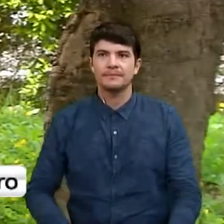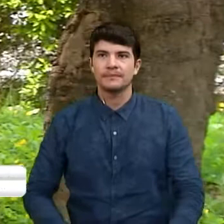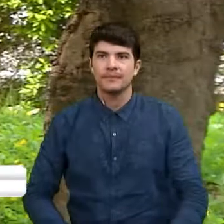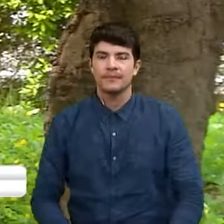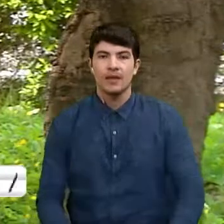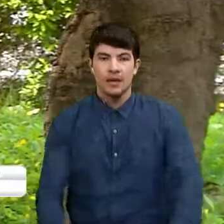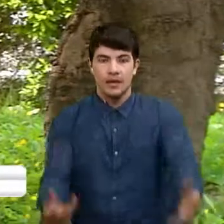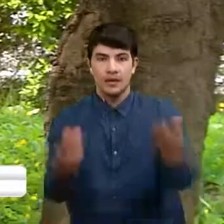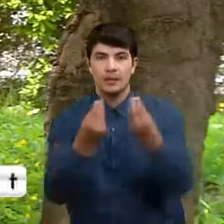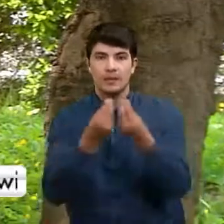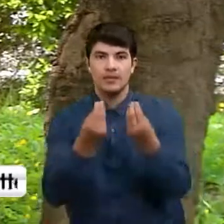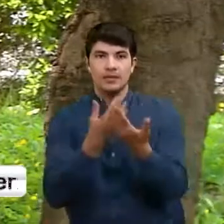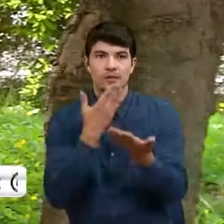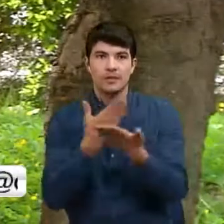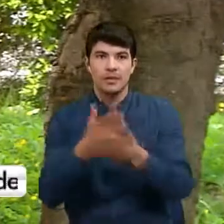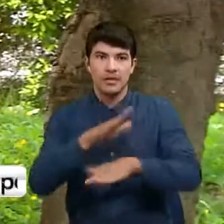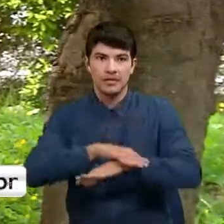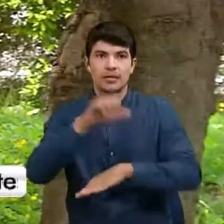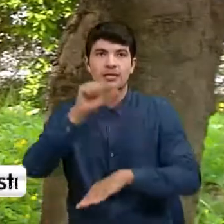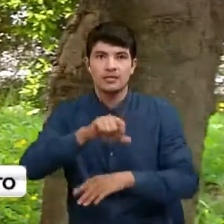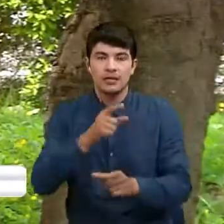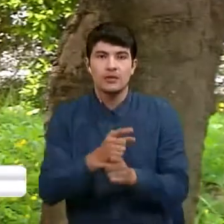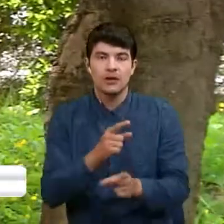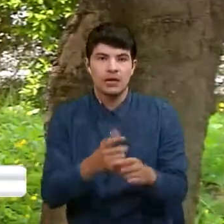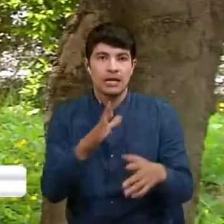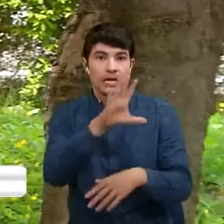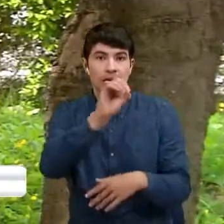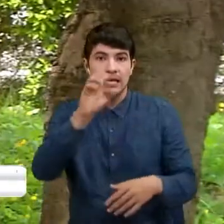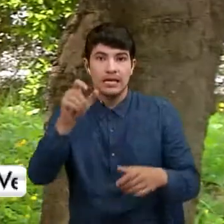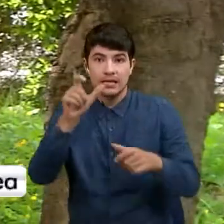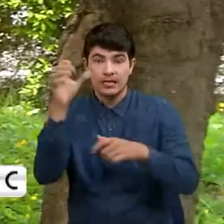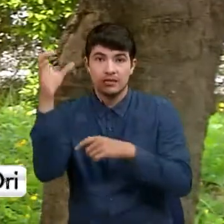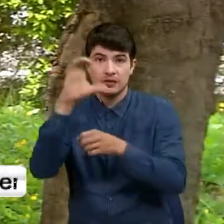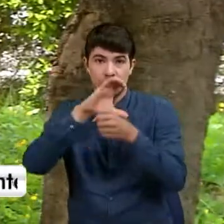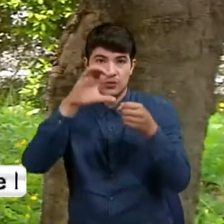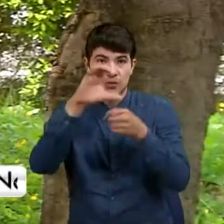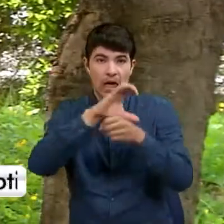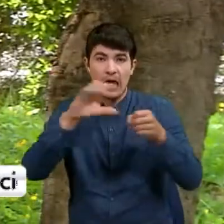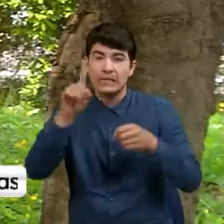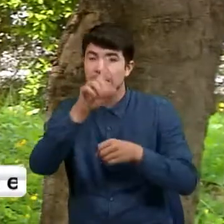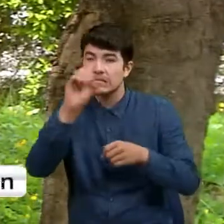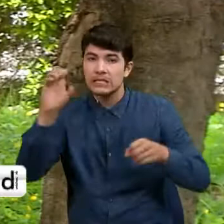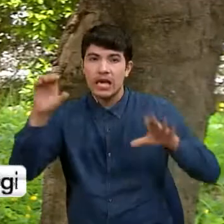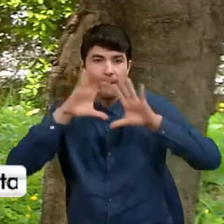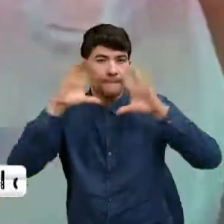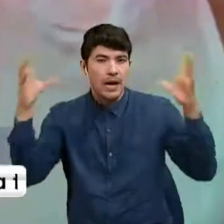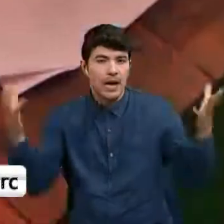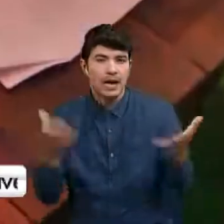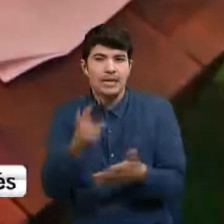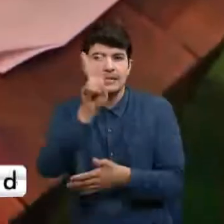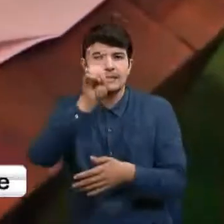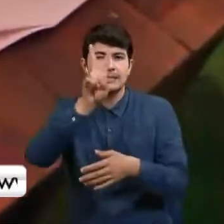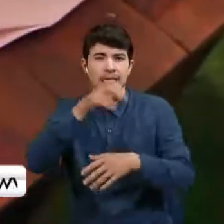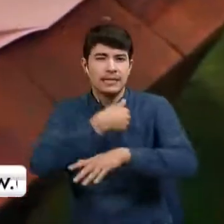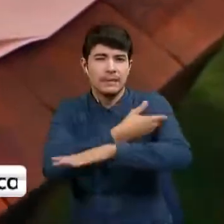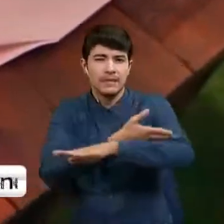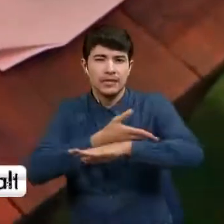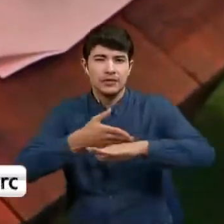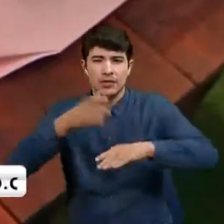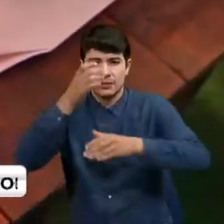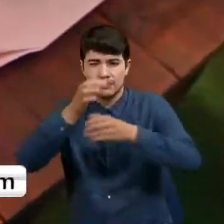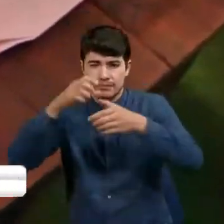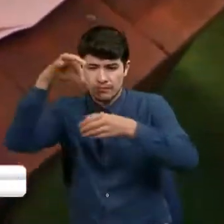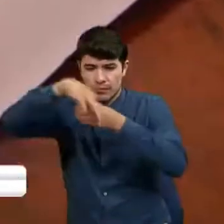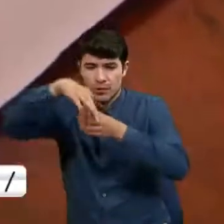compañeros y televidentes muy buenas tardes más de 500 ciudades en por lo menos 100 países y más de 7 millones de votos le dijeron